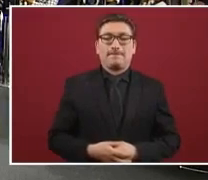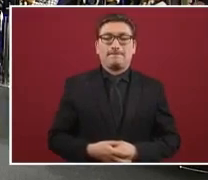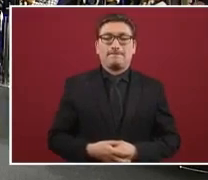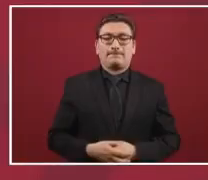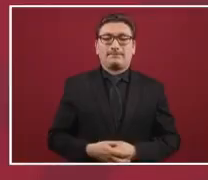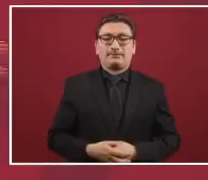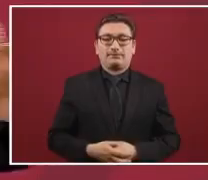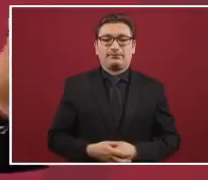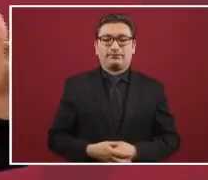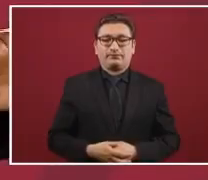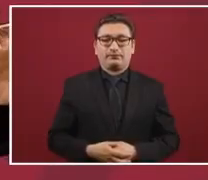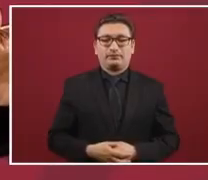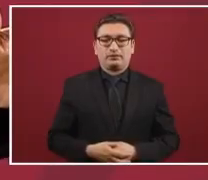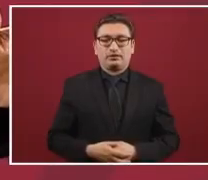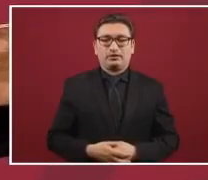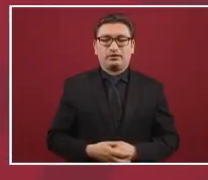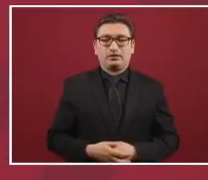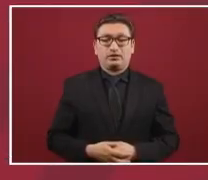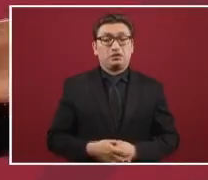haya